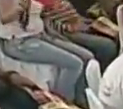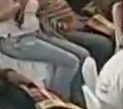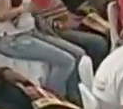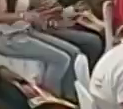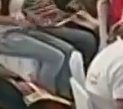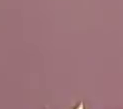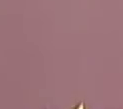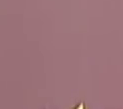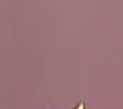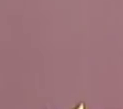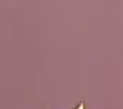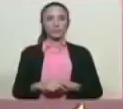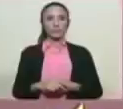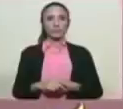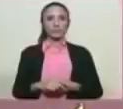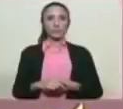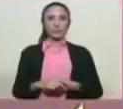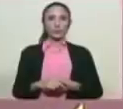tenemos que